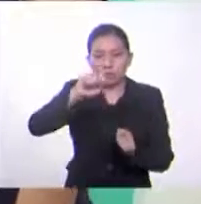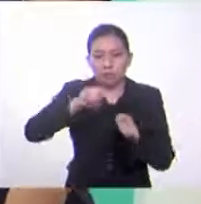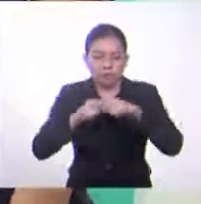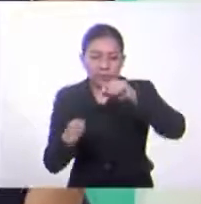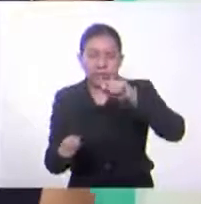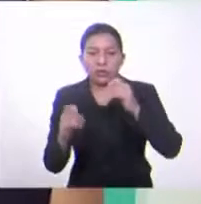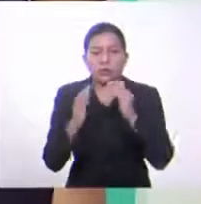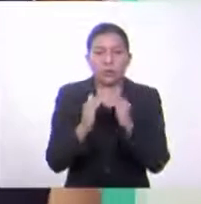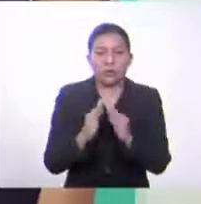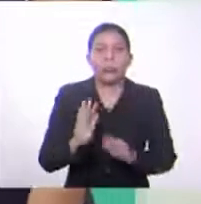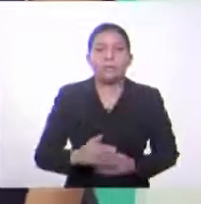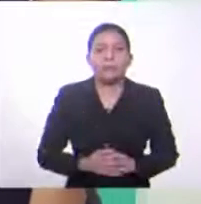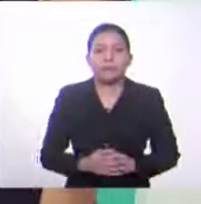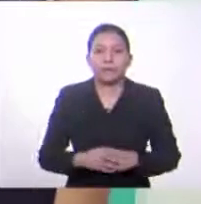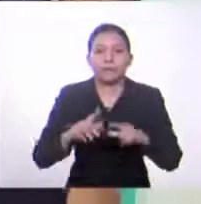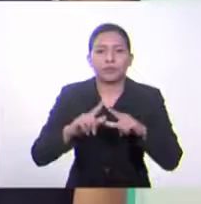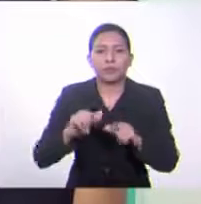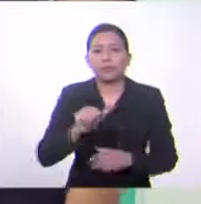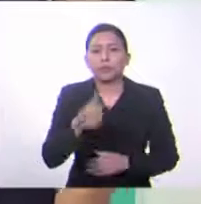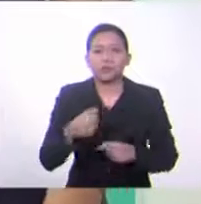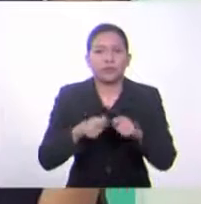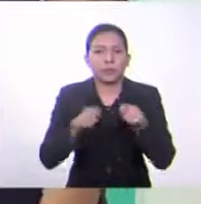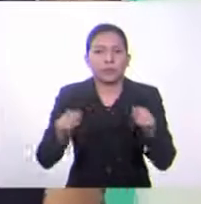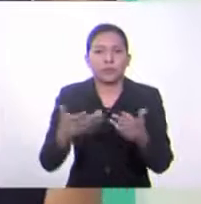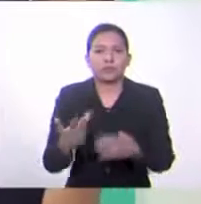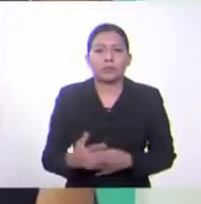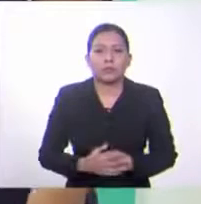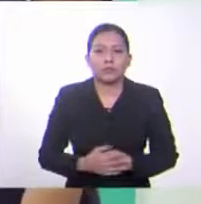la medida de los otros dos.